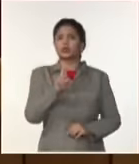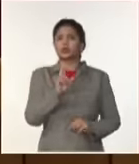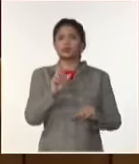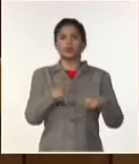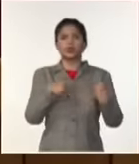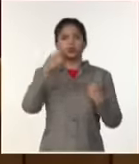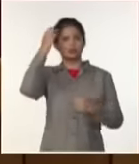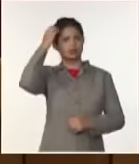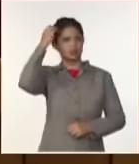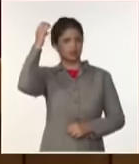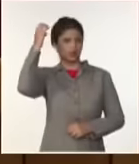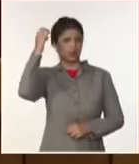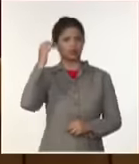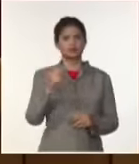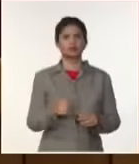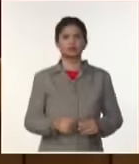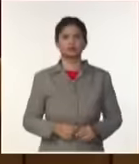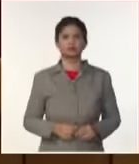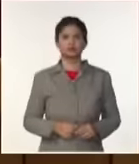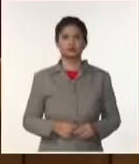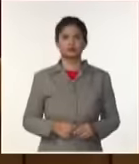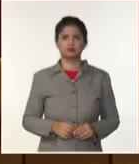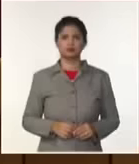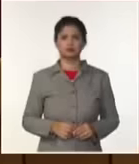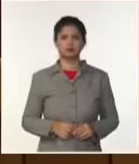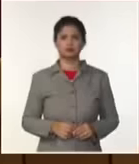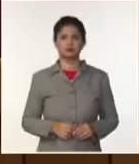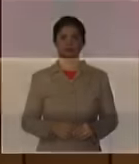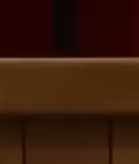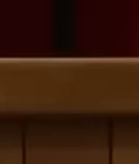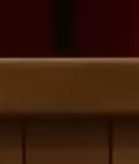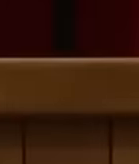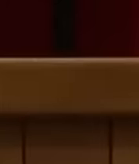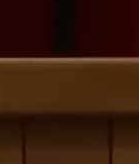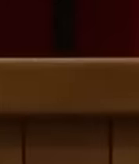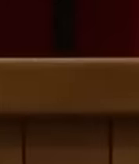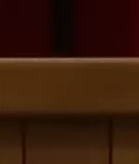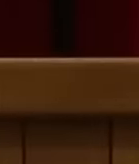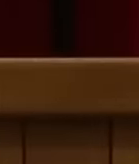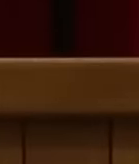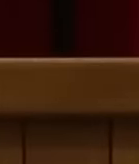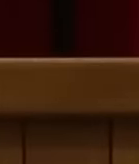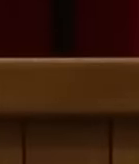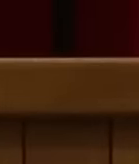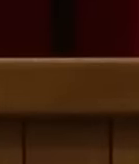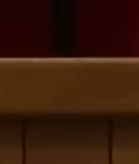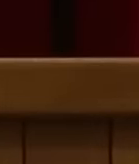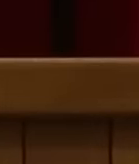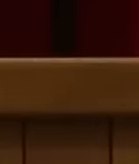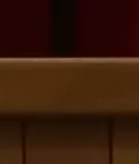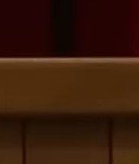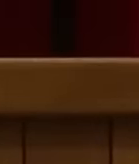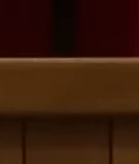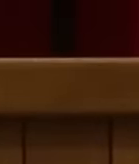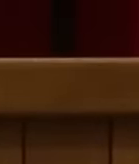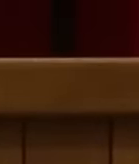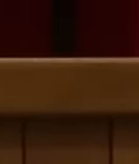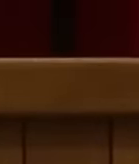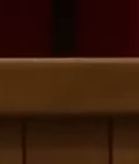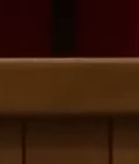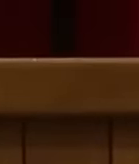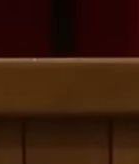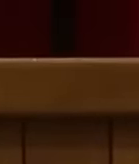acumulan largas e intensas jornadas de trabajo, de debate y de búsqueda de consenso en función del